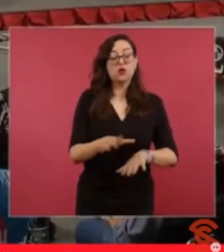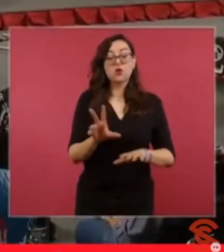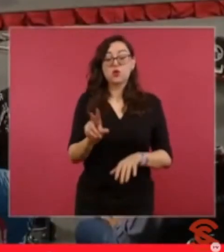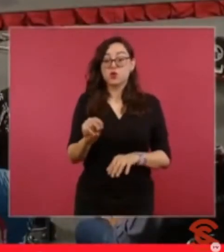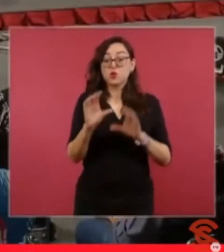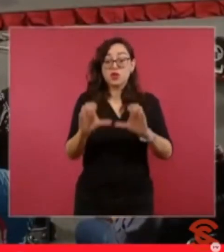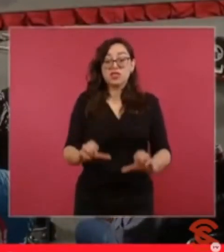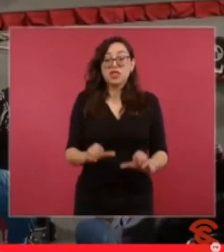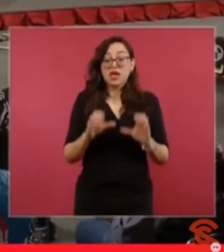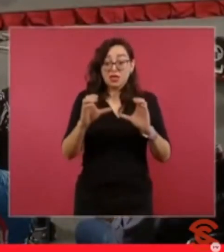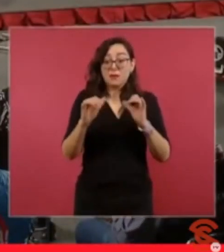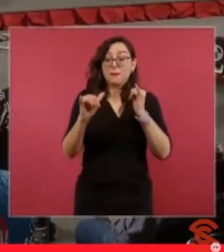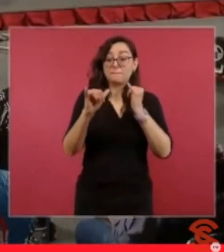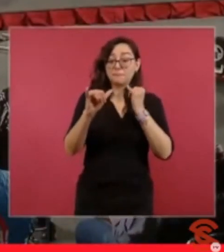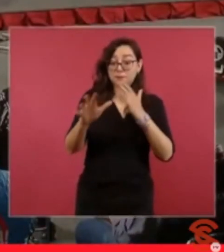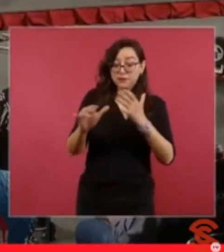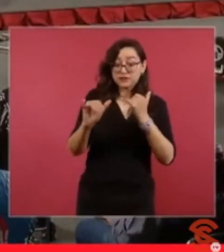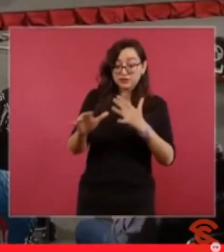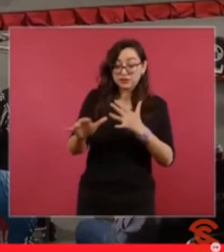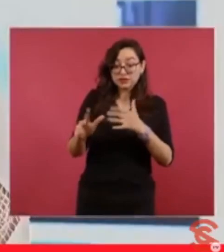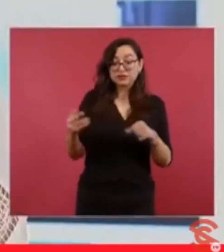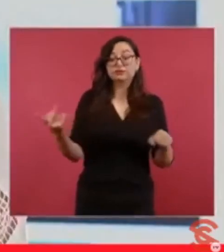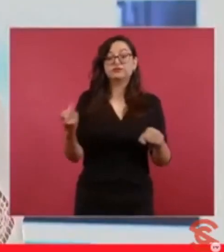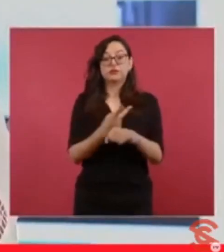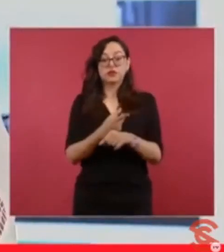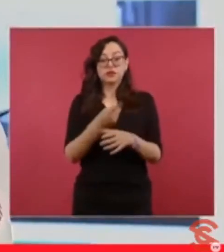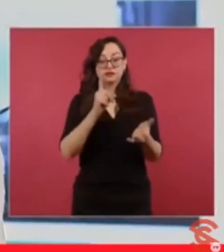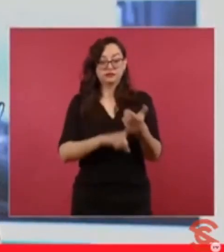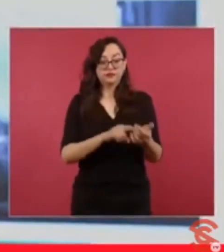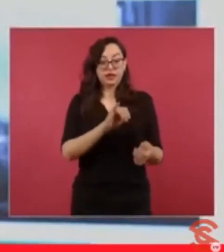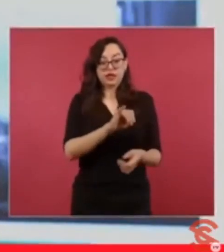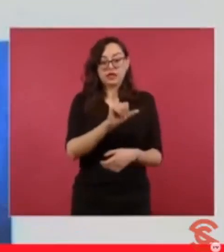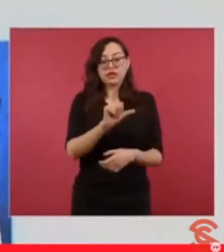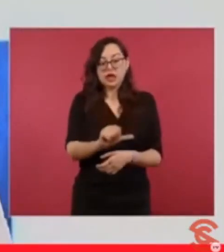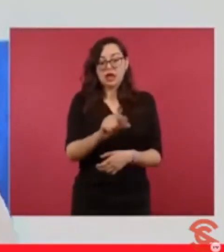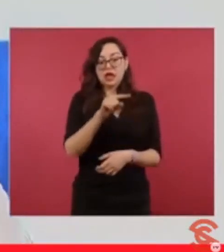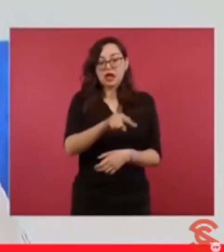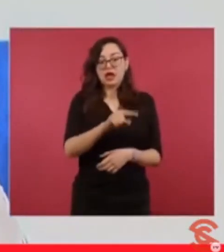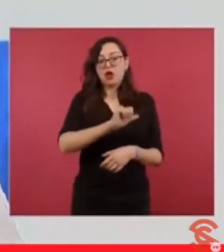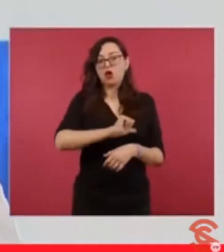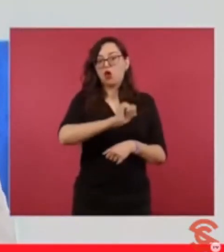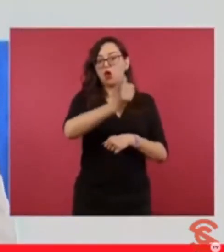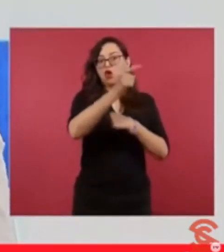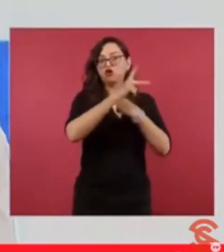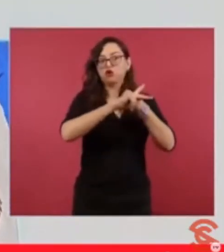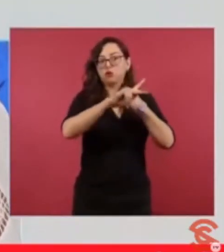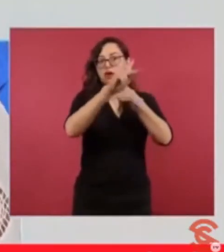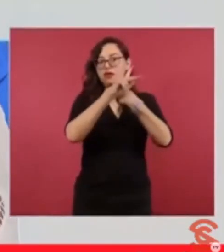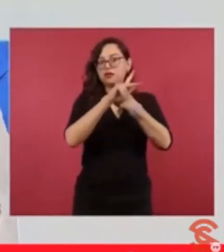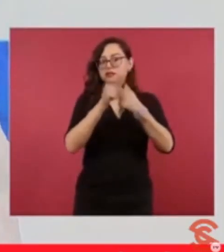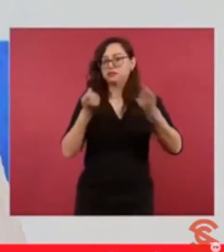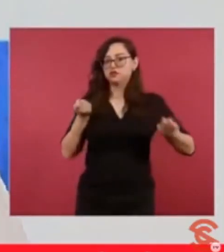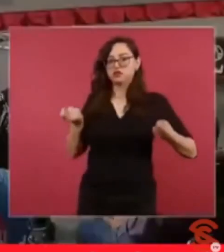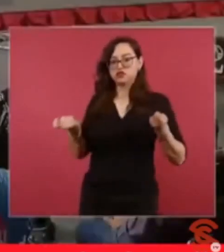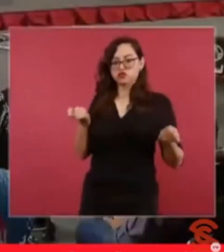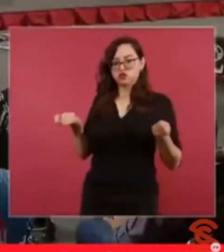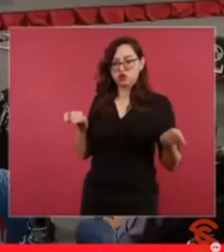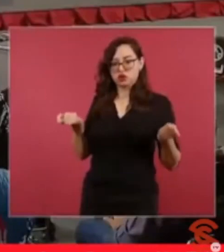inteligencia artificial es que los dueños de estas páginas residen en otras partes del mundo. Vamos a ver la siguiente, por